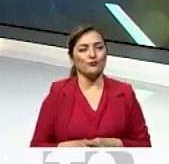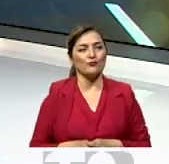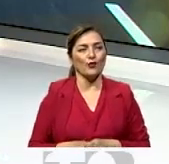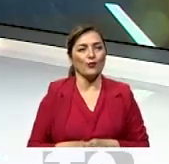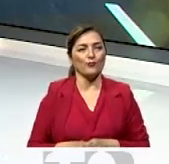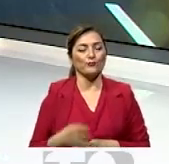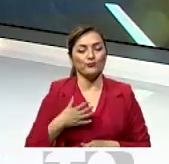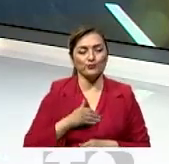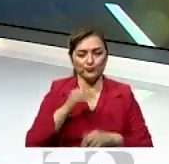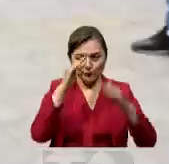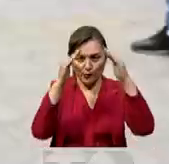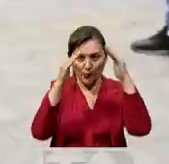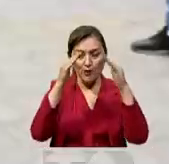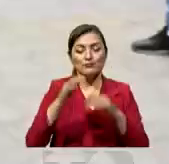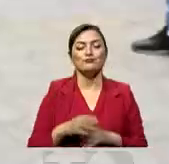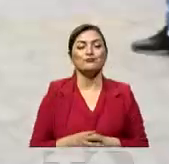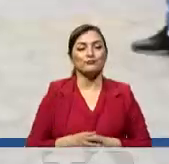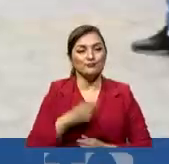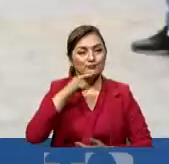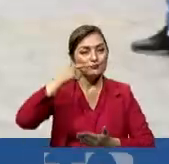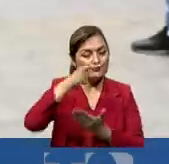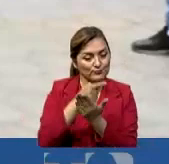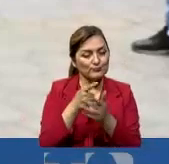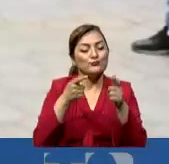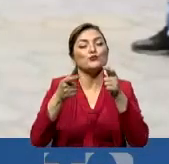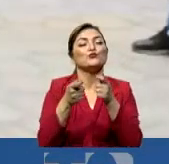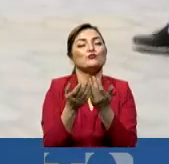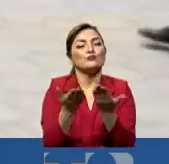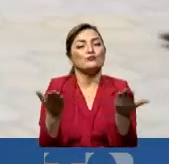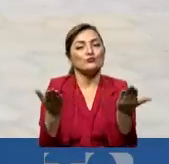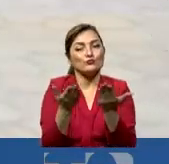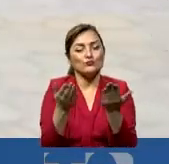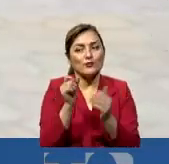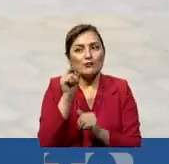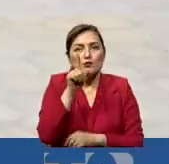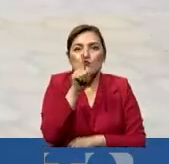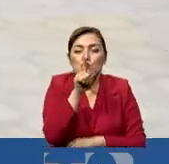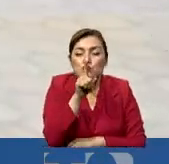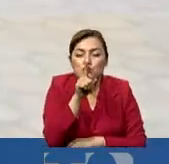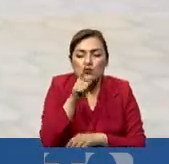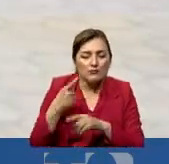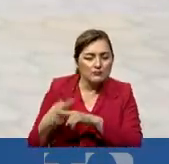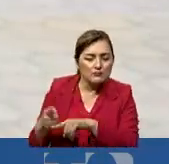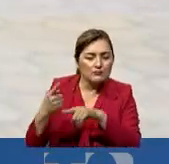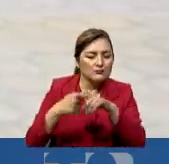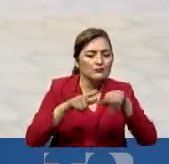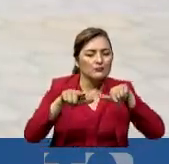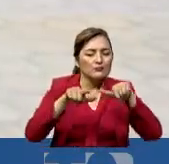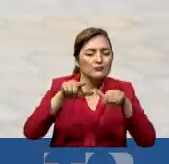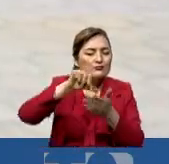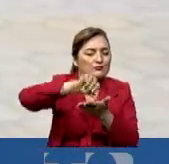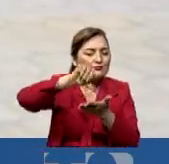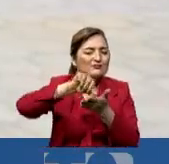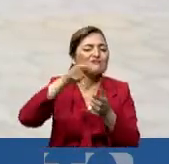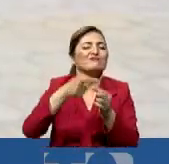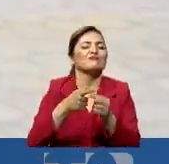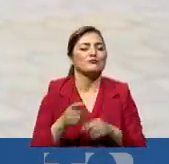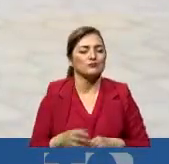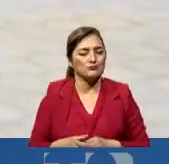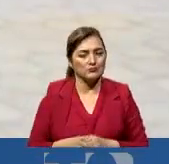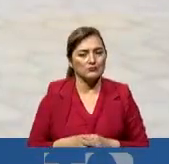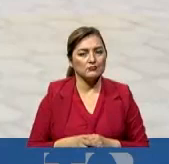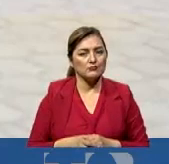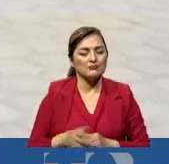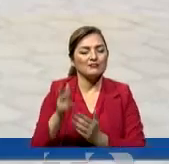Hola, ¿qué tal? Saludos cordiales. En efecto, estos operativos se realizan de forma sorpresiva en diferentes partes de la ciudad, principalmente en